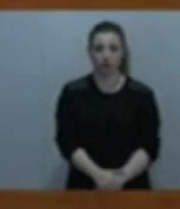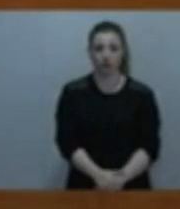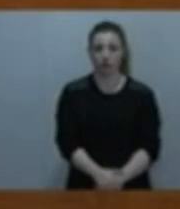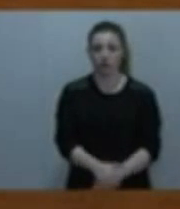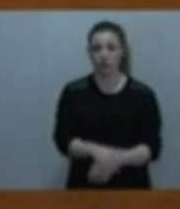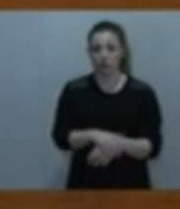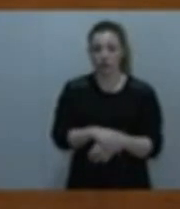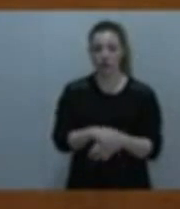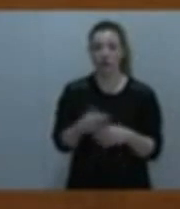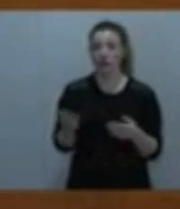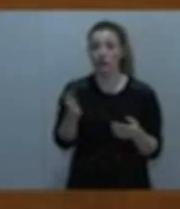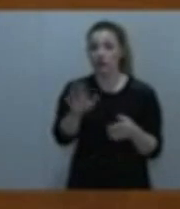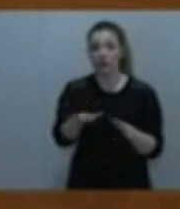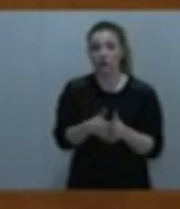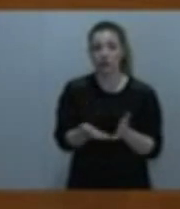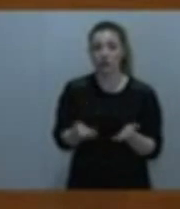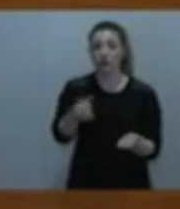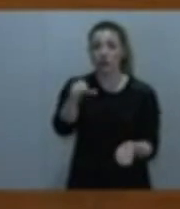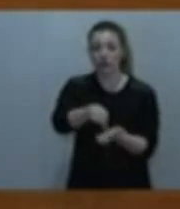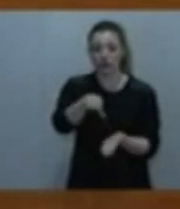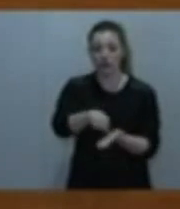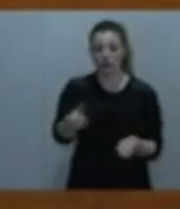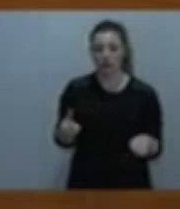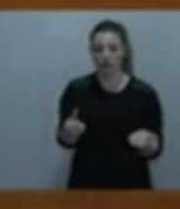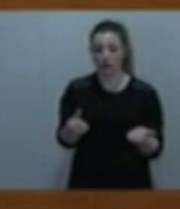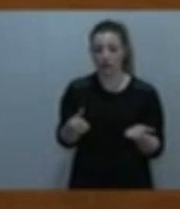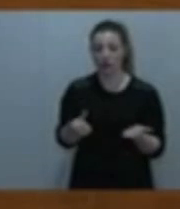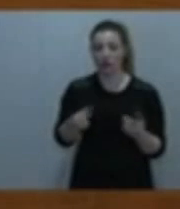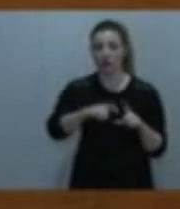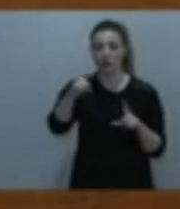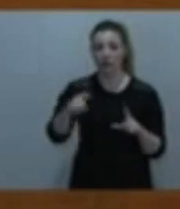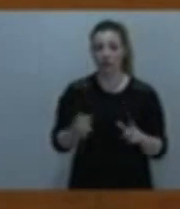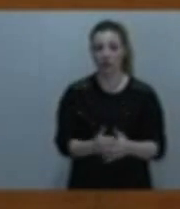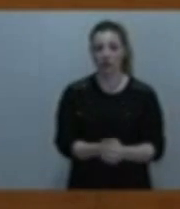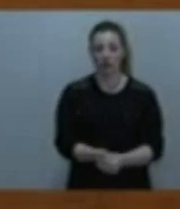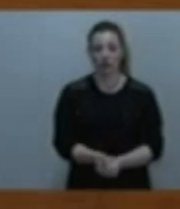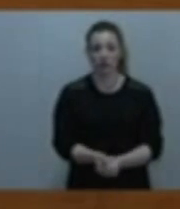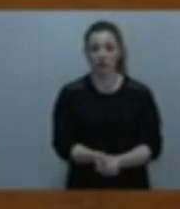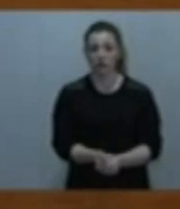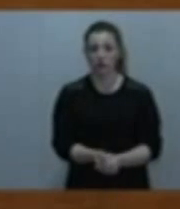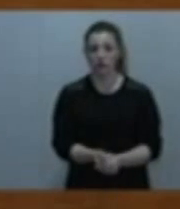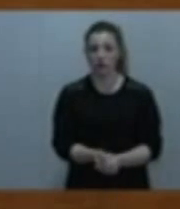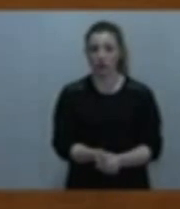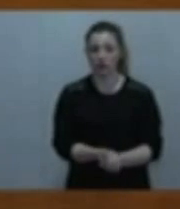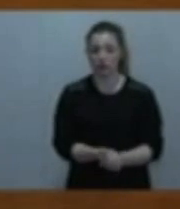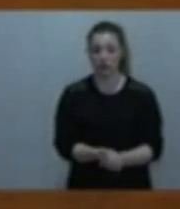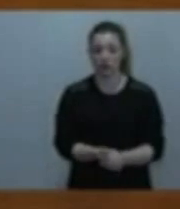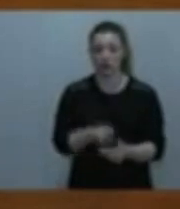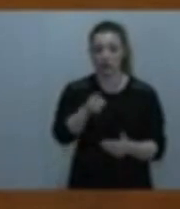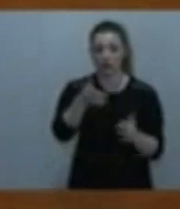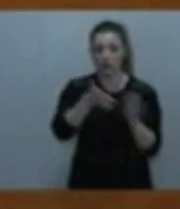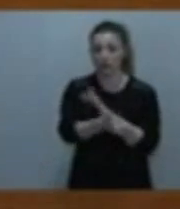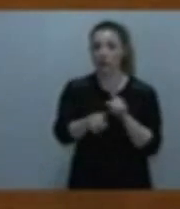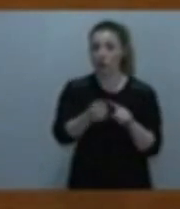importante, y donde reside el núcleo central de la argumentación del estadístico libanés, es que esto ilustra una